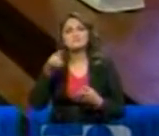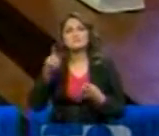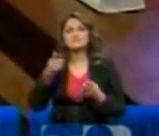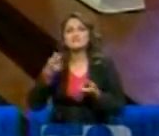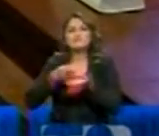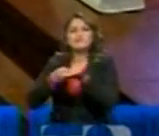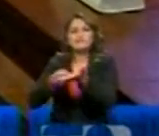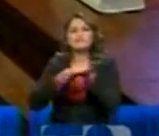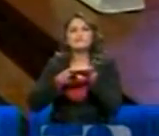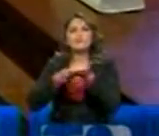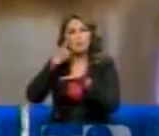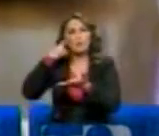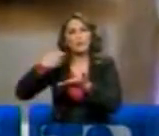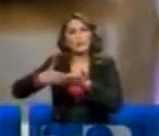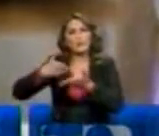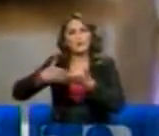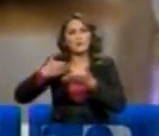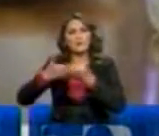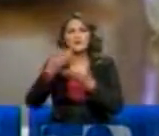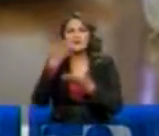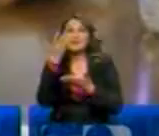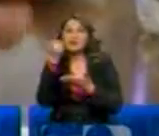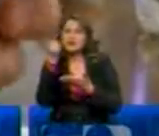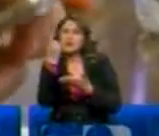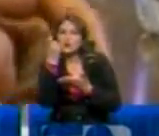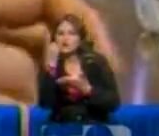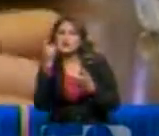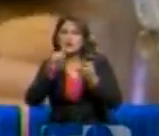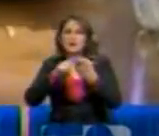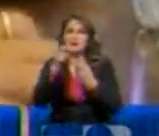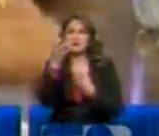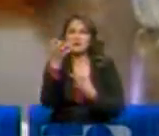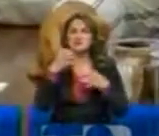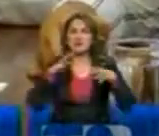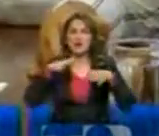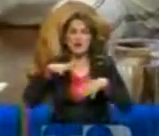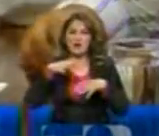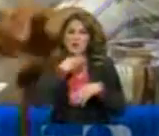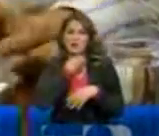de agosto se elaborará y aprobará el informe final, indistintamente de la vacancia